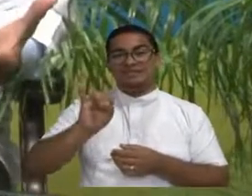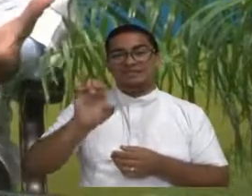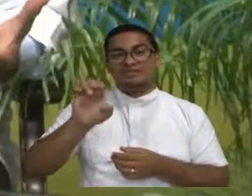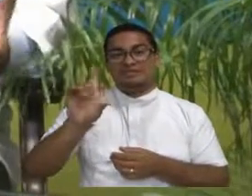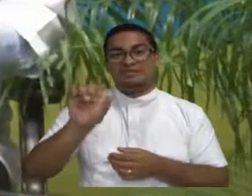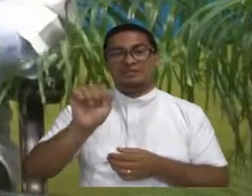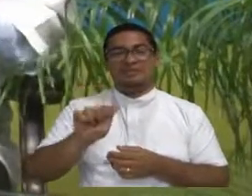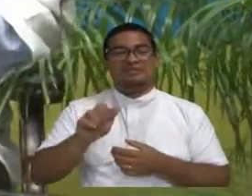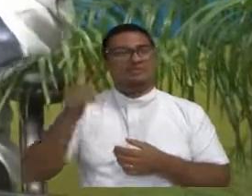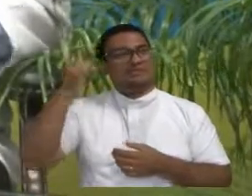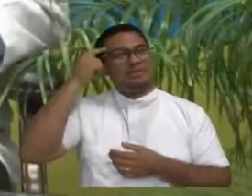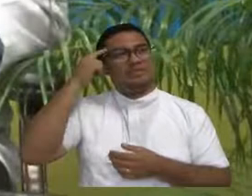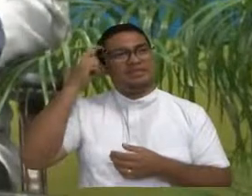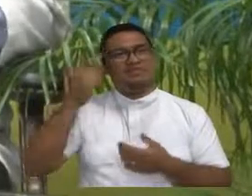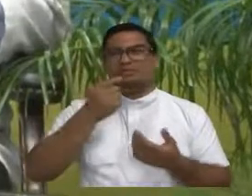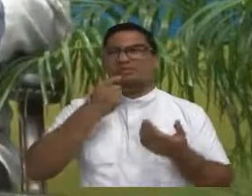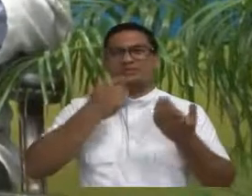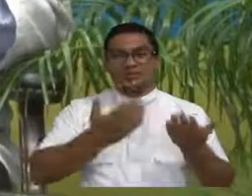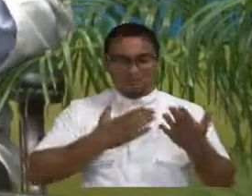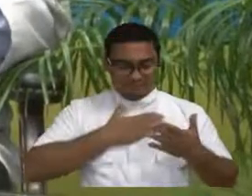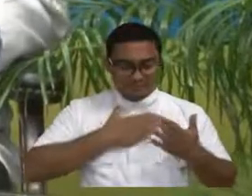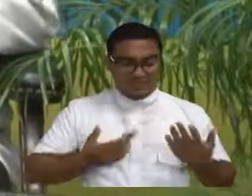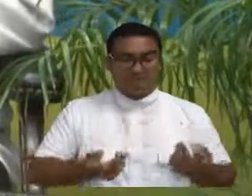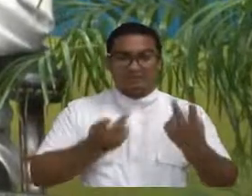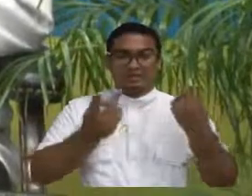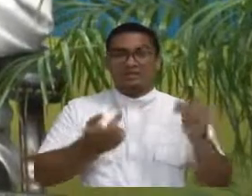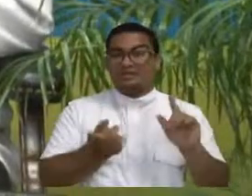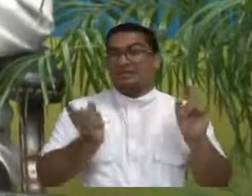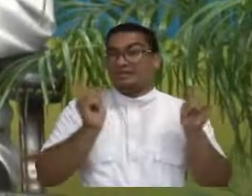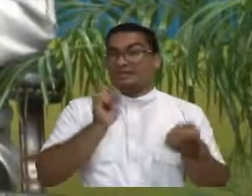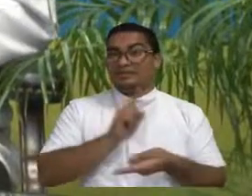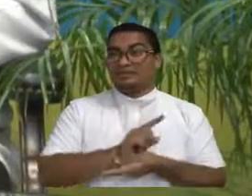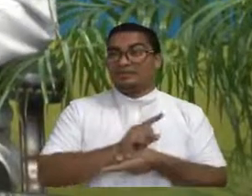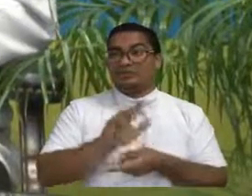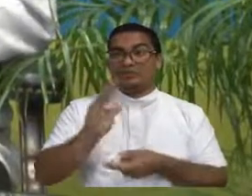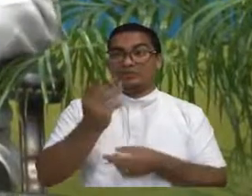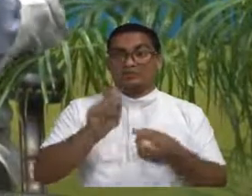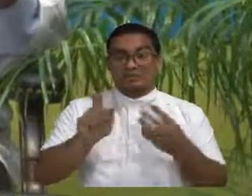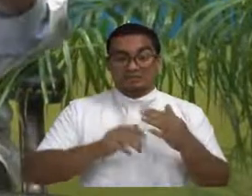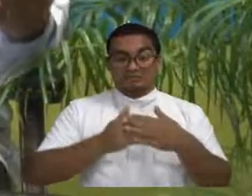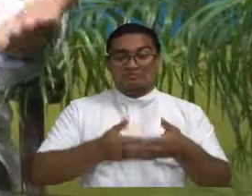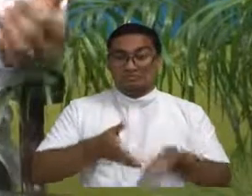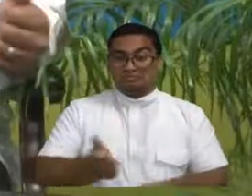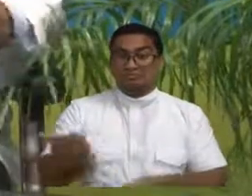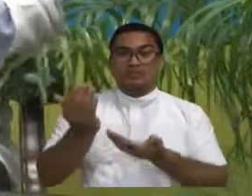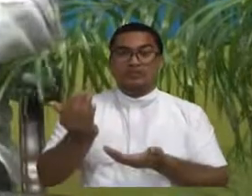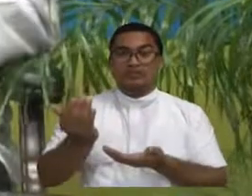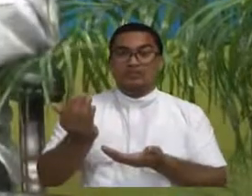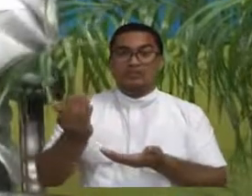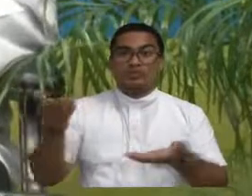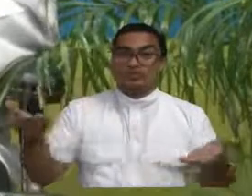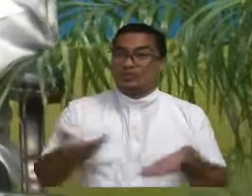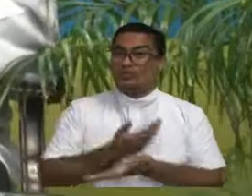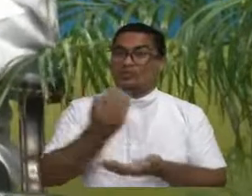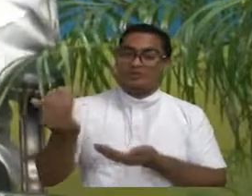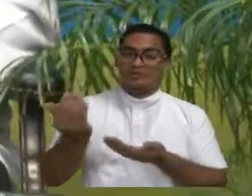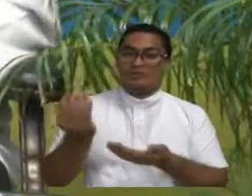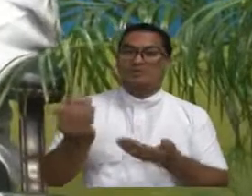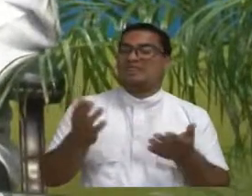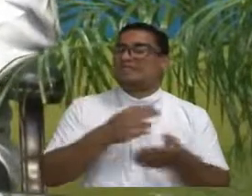pasó, por qué cambió mi vida en estos 9 meses, ahora tengo otra situación, un nuevo ser que viene, un nuevo miembro de la